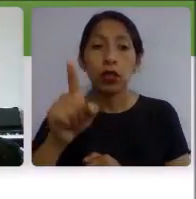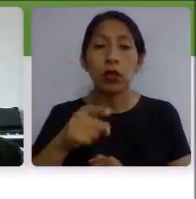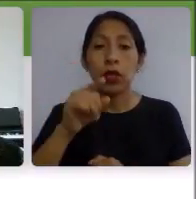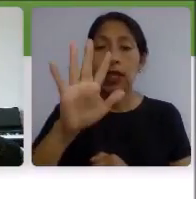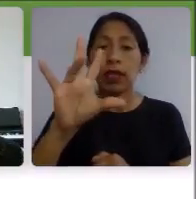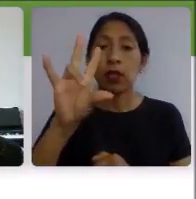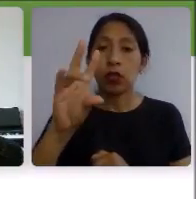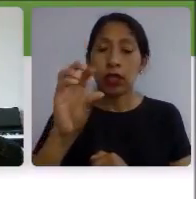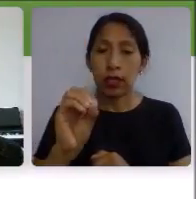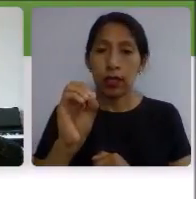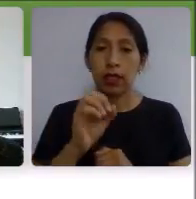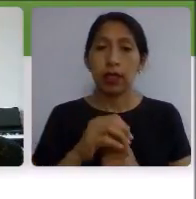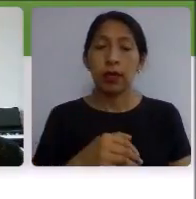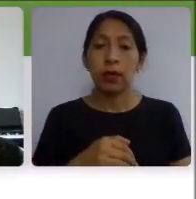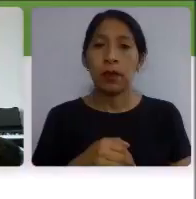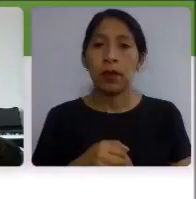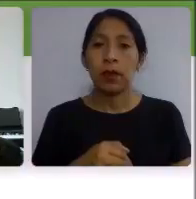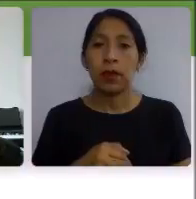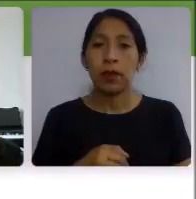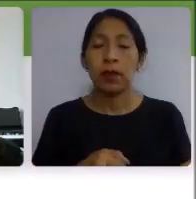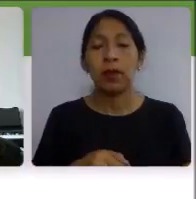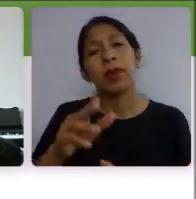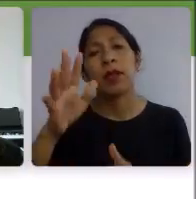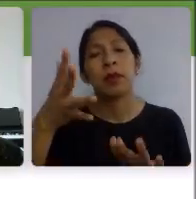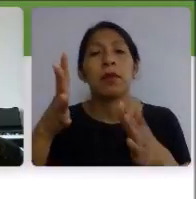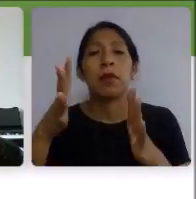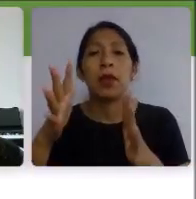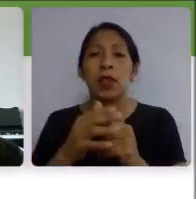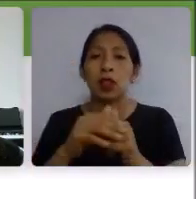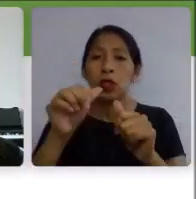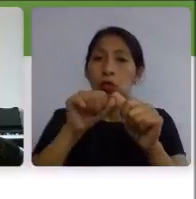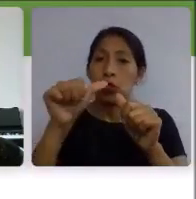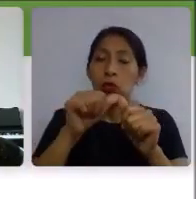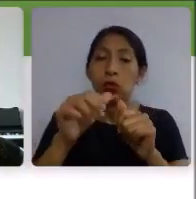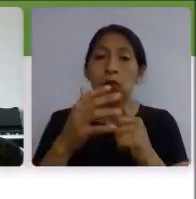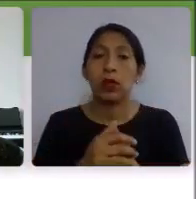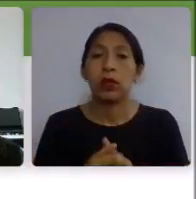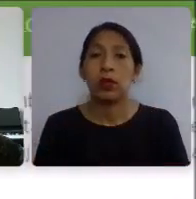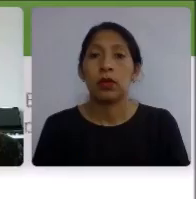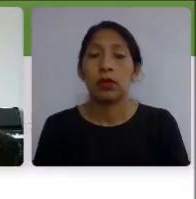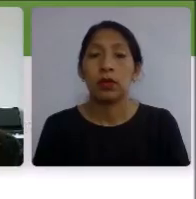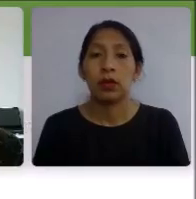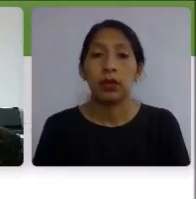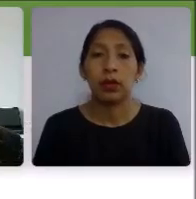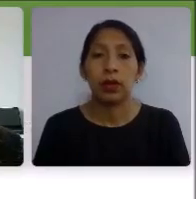1,485,570. Este es el cálculo a partir de los números que hemos mencionado.